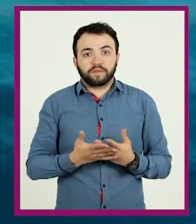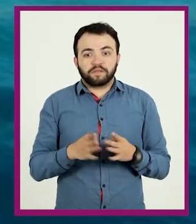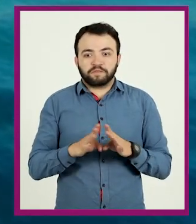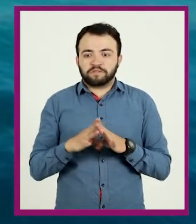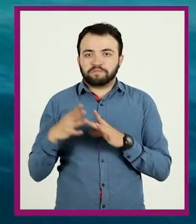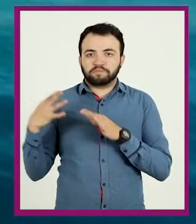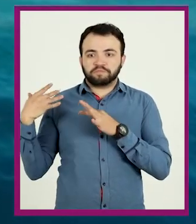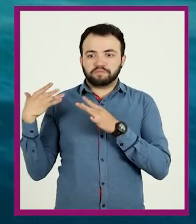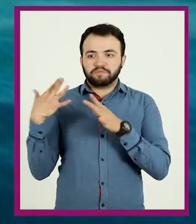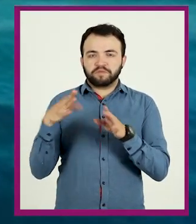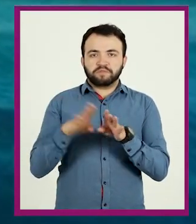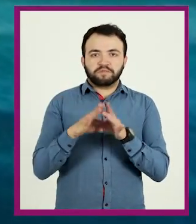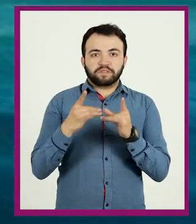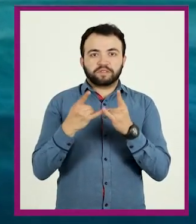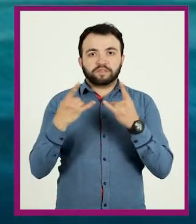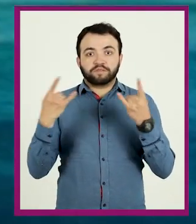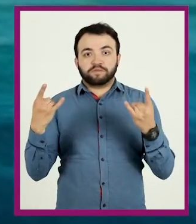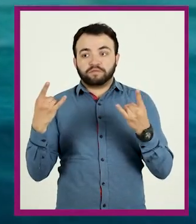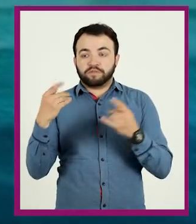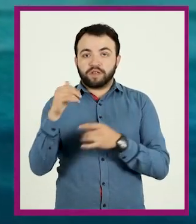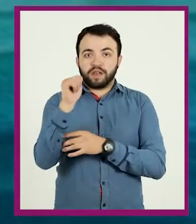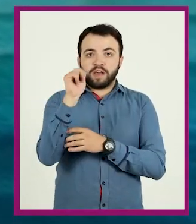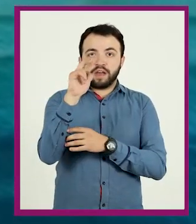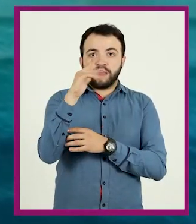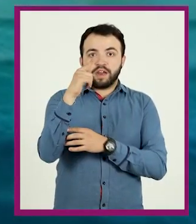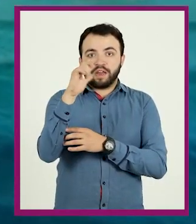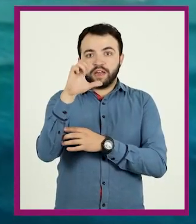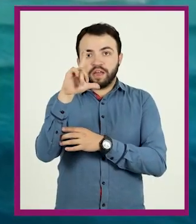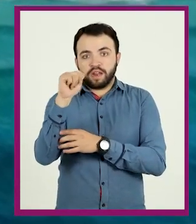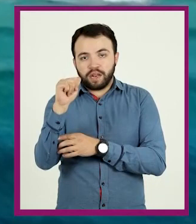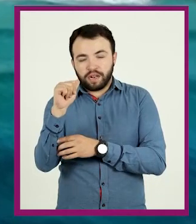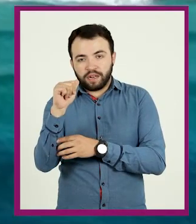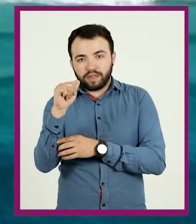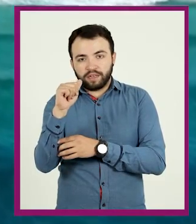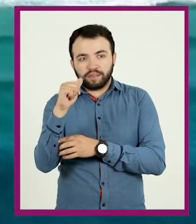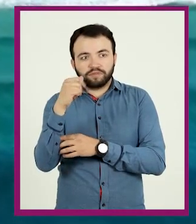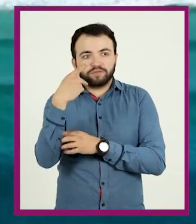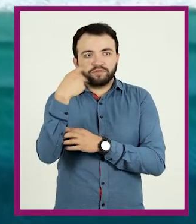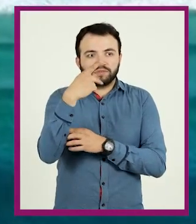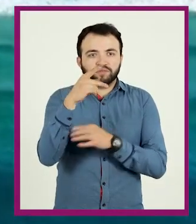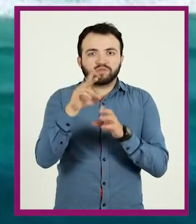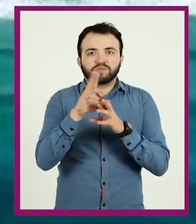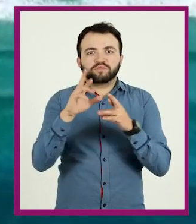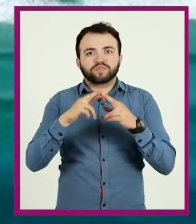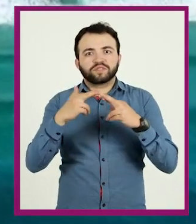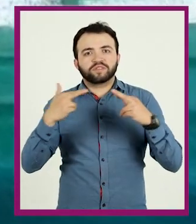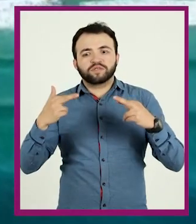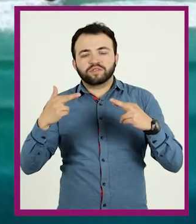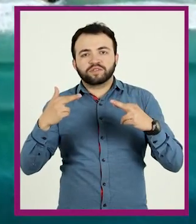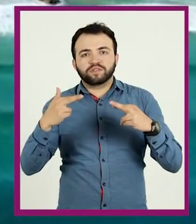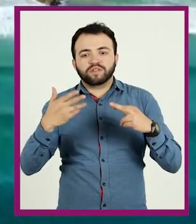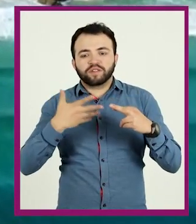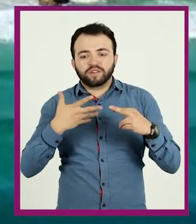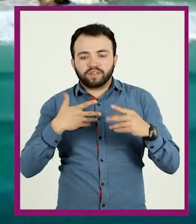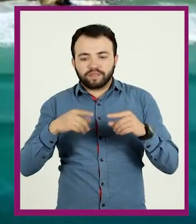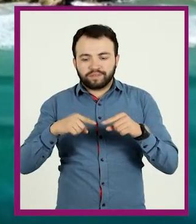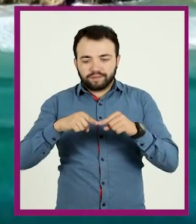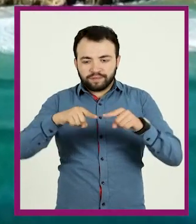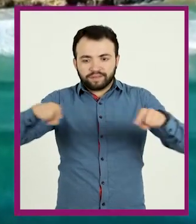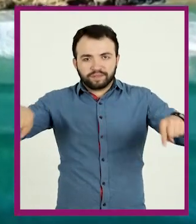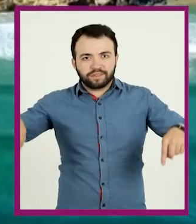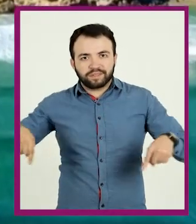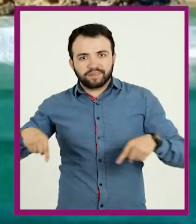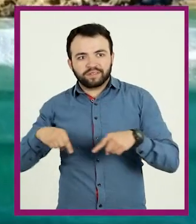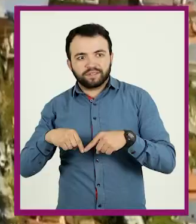Por azares de la geografía y la historia, Argelia está formada principalmente por 2 regiones de características